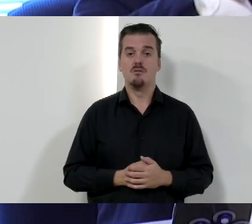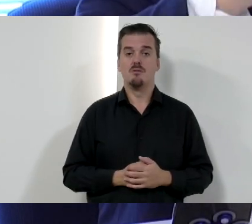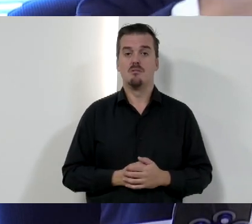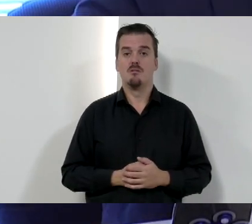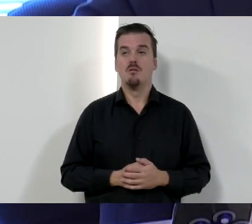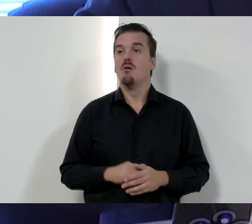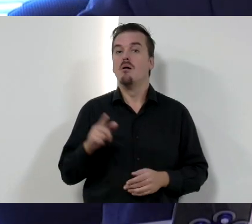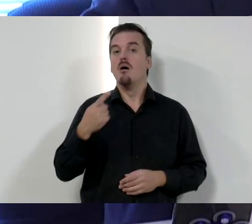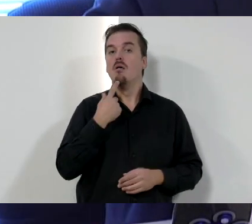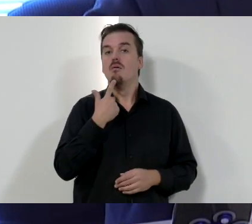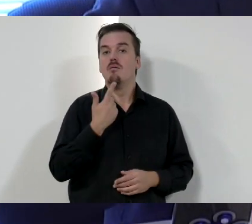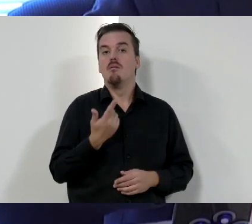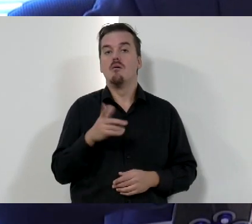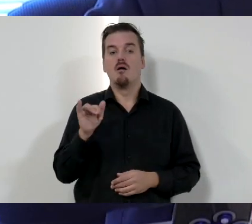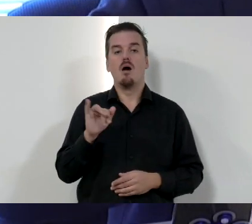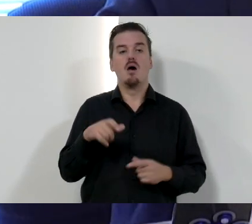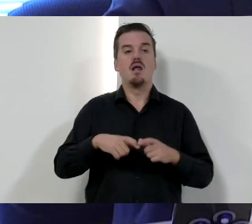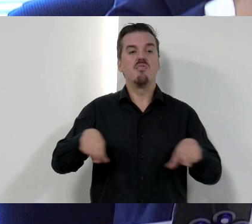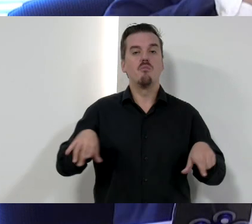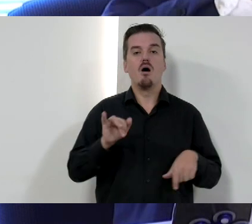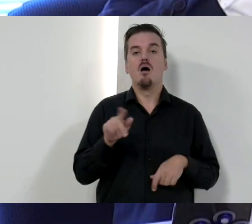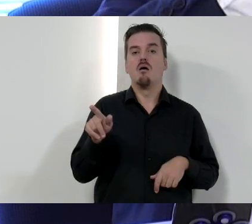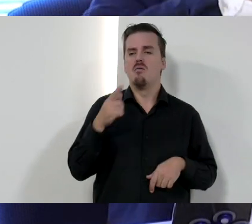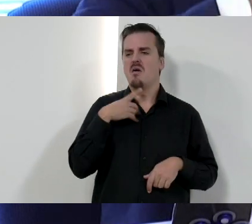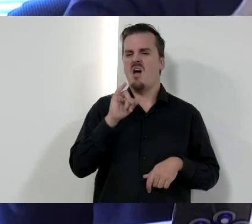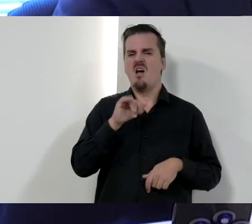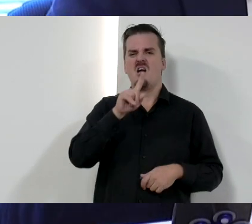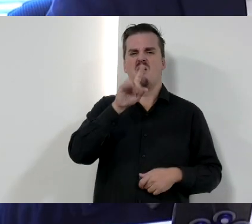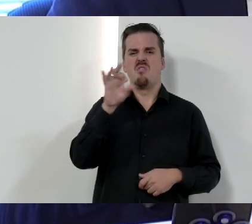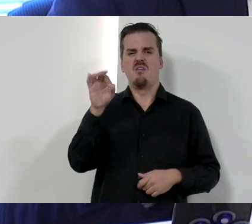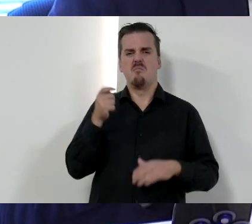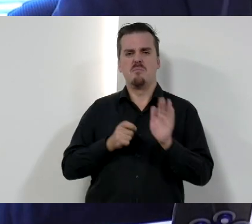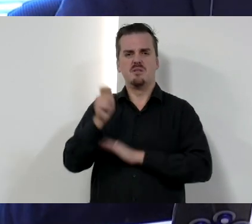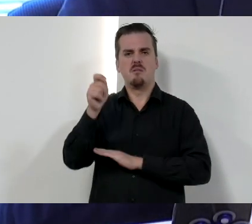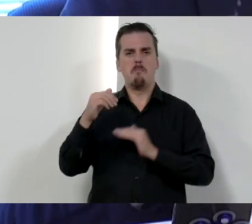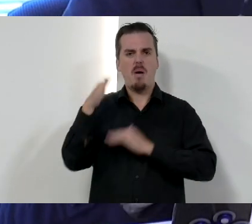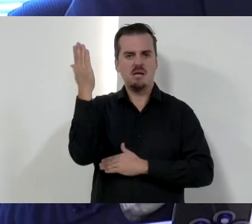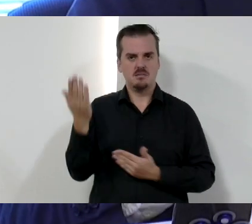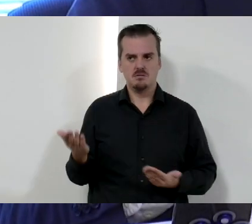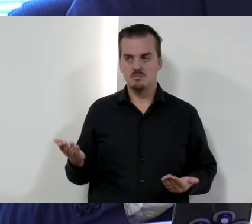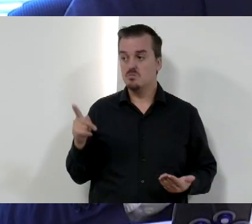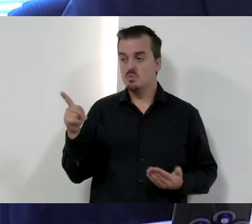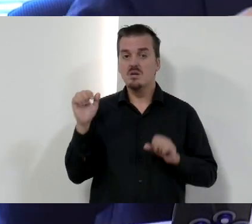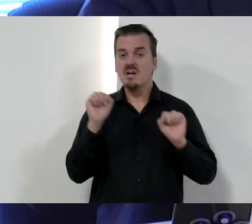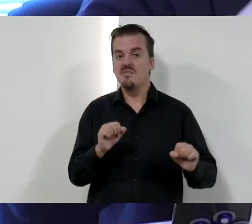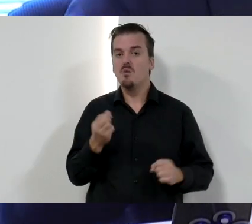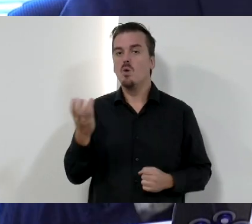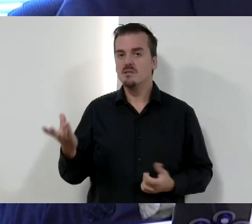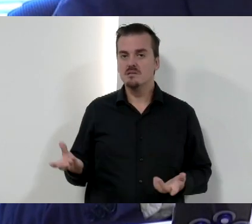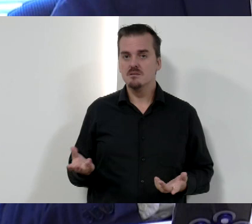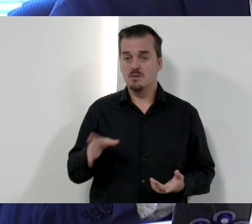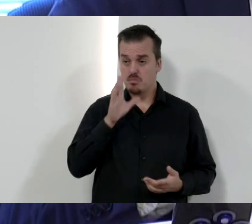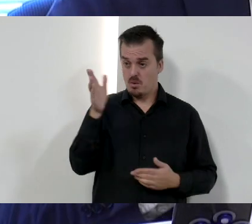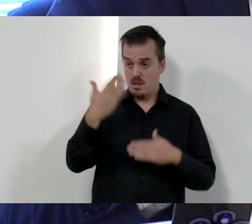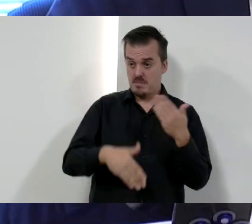Dice que hay un recibo, y dice usted que hay más de 100 presentadas solicitudes. ¿Cuántas rechazadas por esa limitación